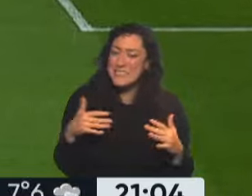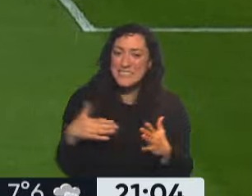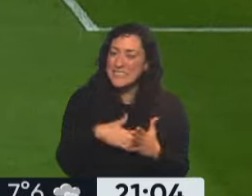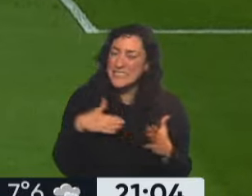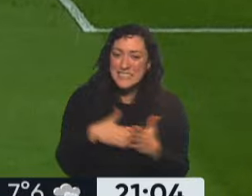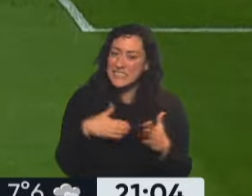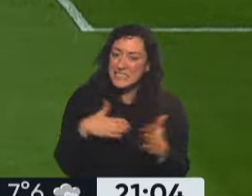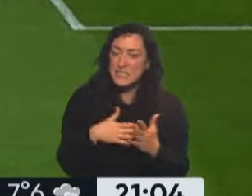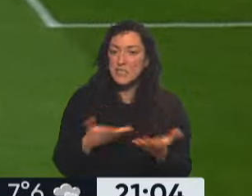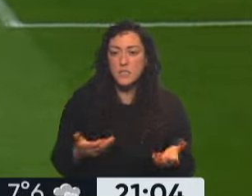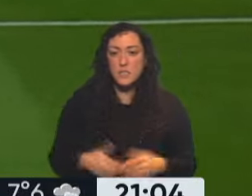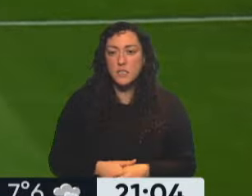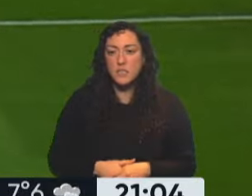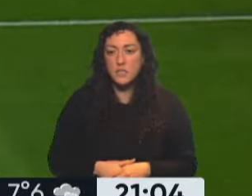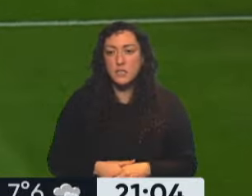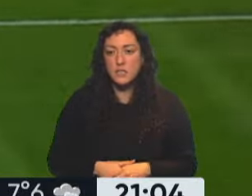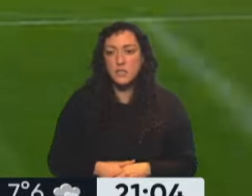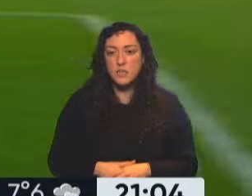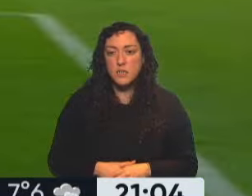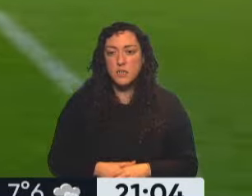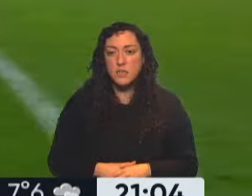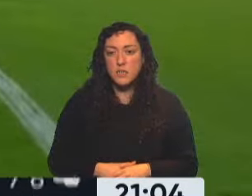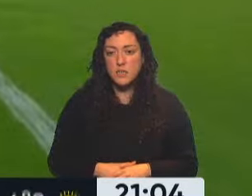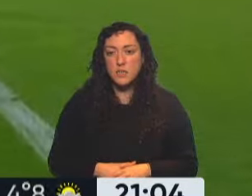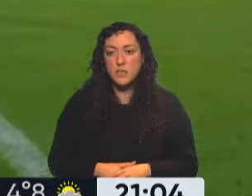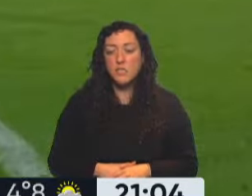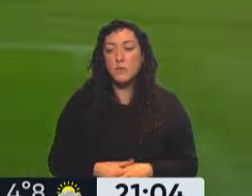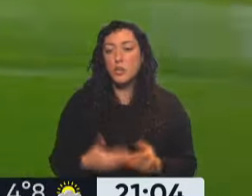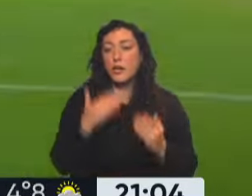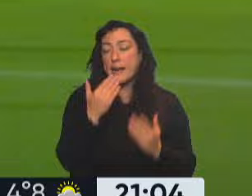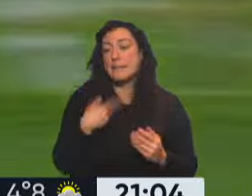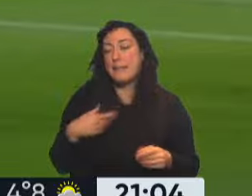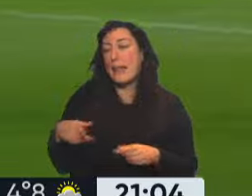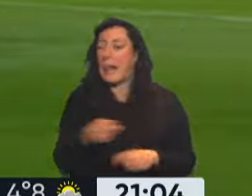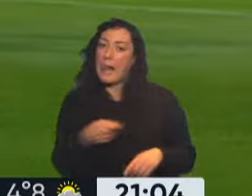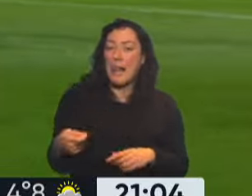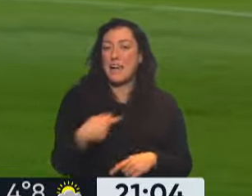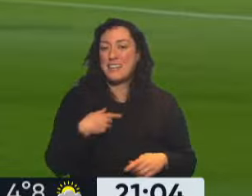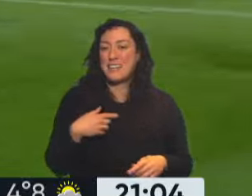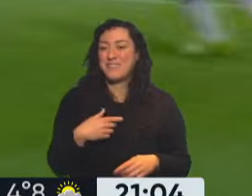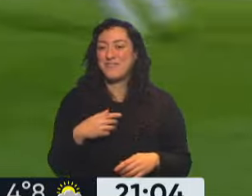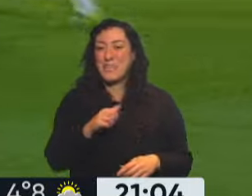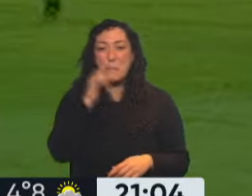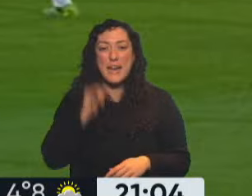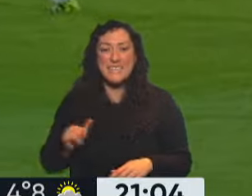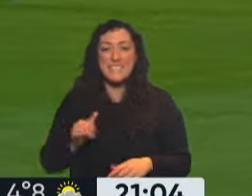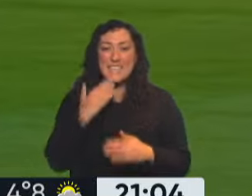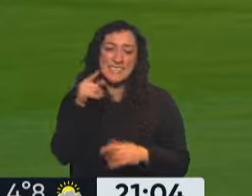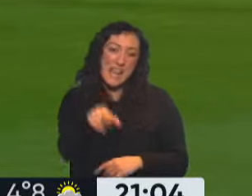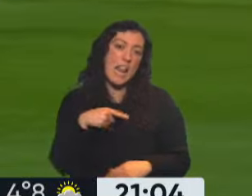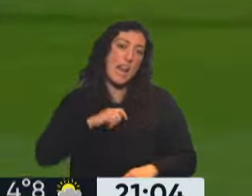partido. Con el atrevimiento ganó Jiménez, por eso ganó